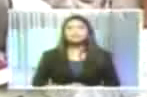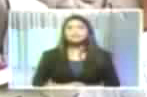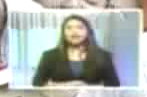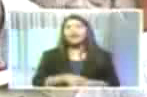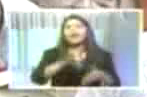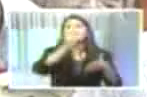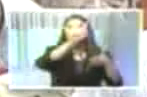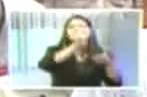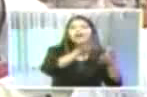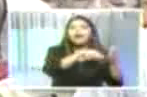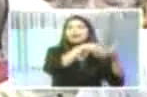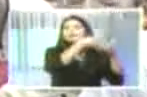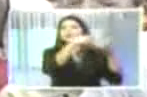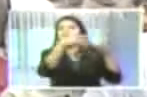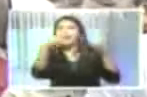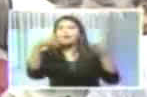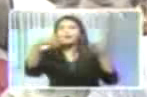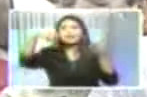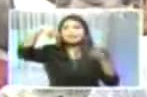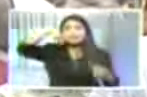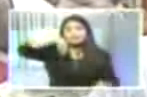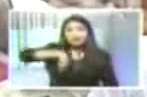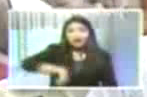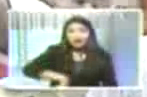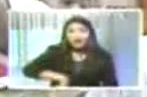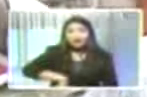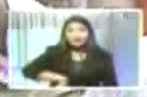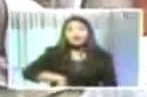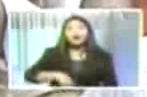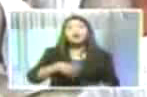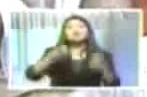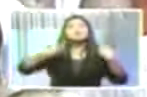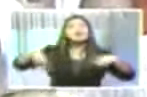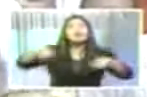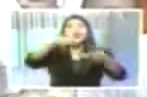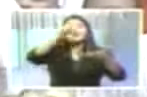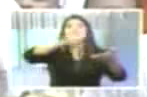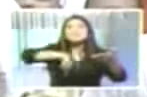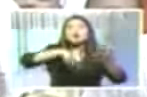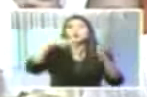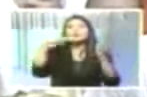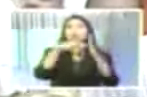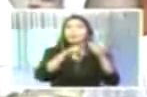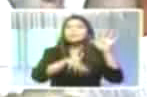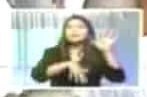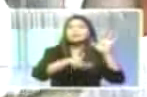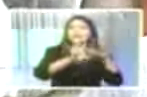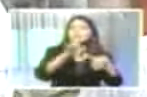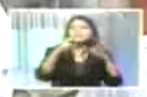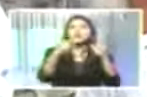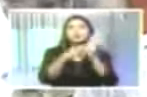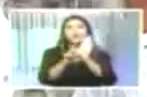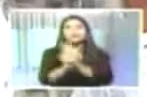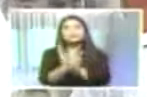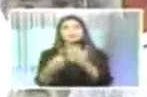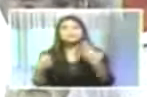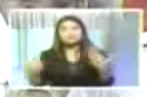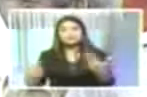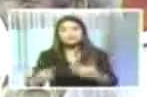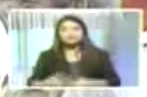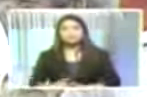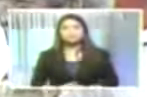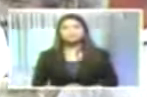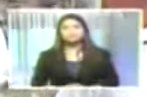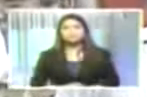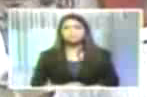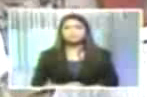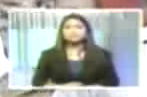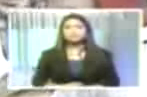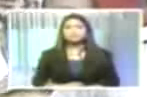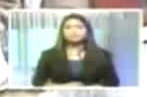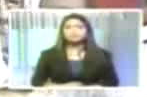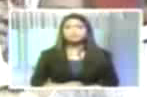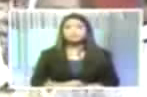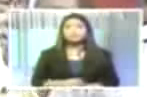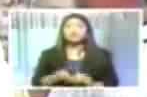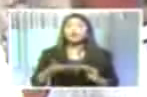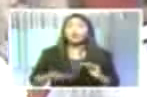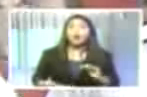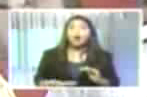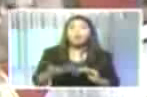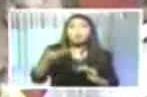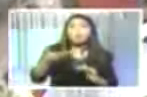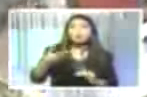De salarios de la convención colectiva 2015-2016, dado que con los